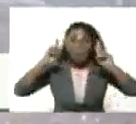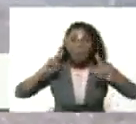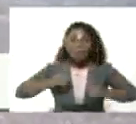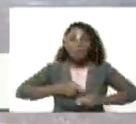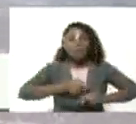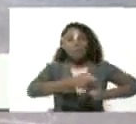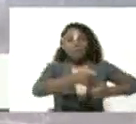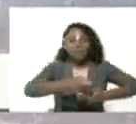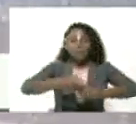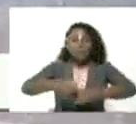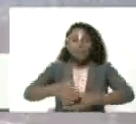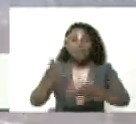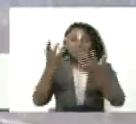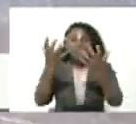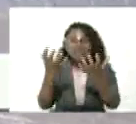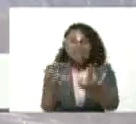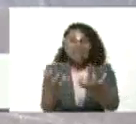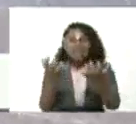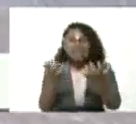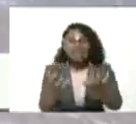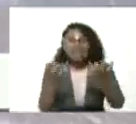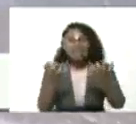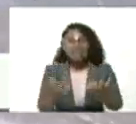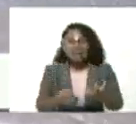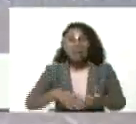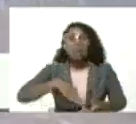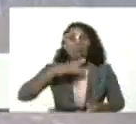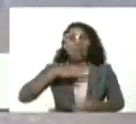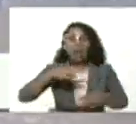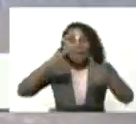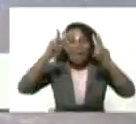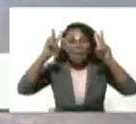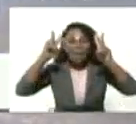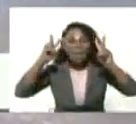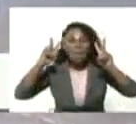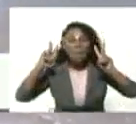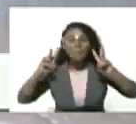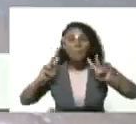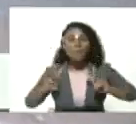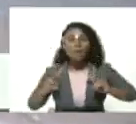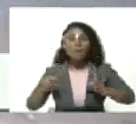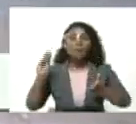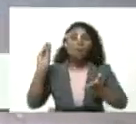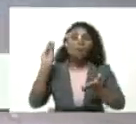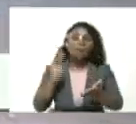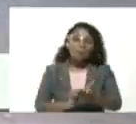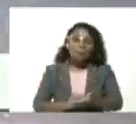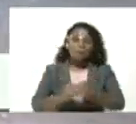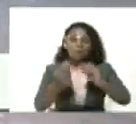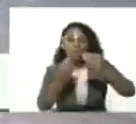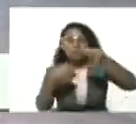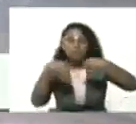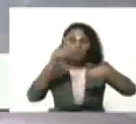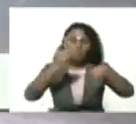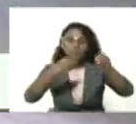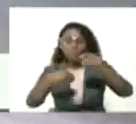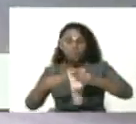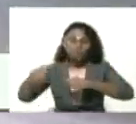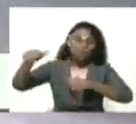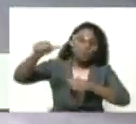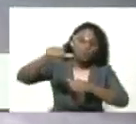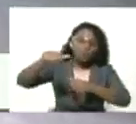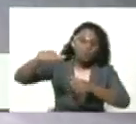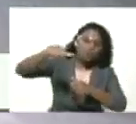secar. Después de seca, llenarla con agua limpiecita. Y luego ponerle los aditivos, los químicos, para